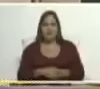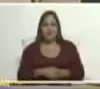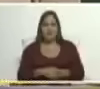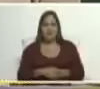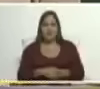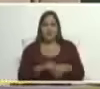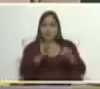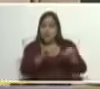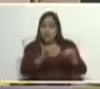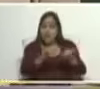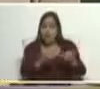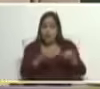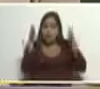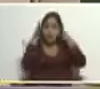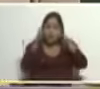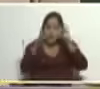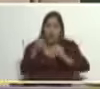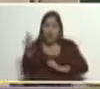que insto